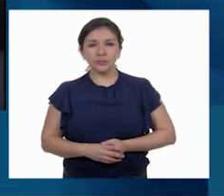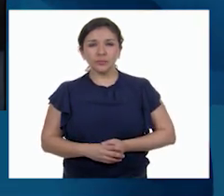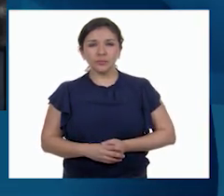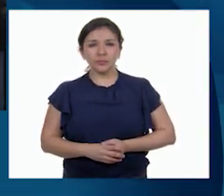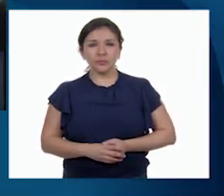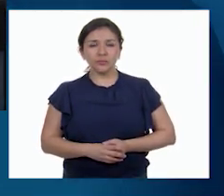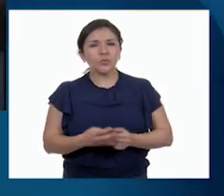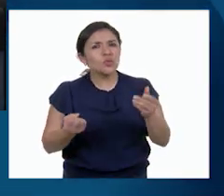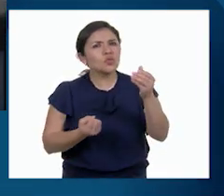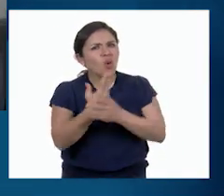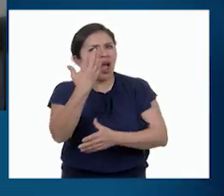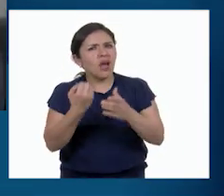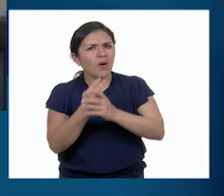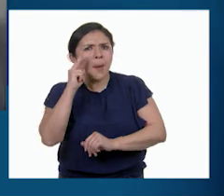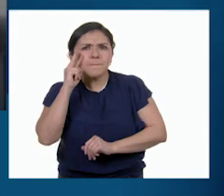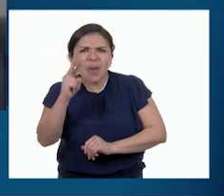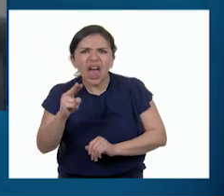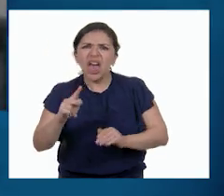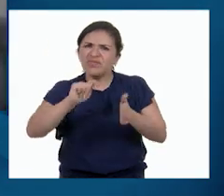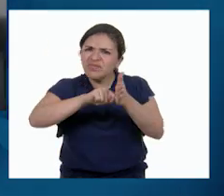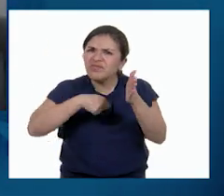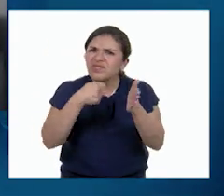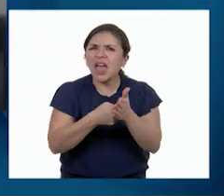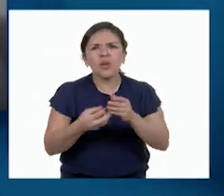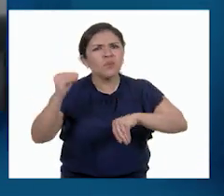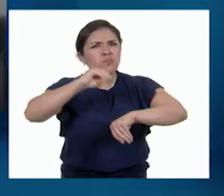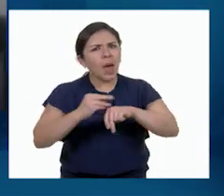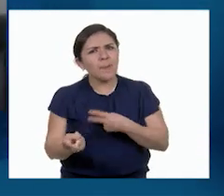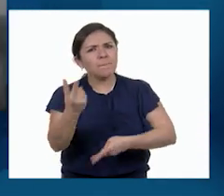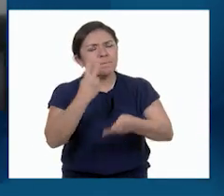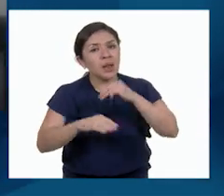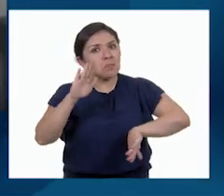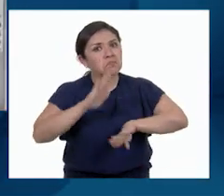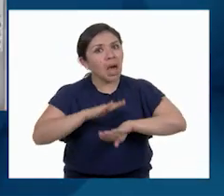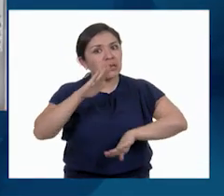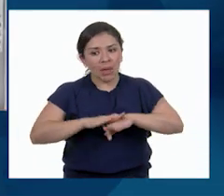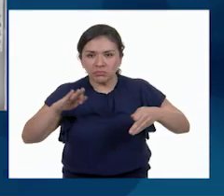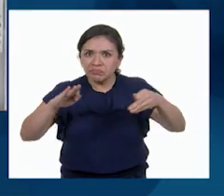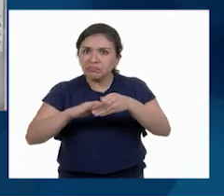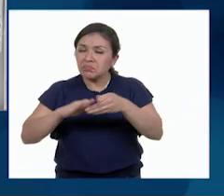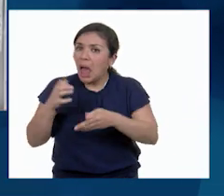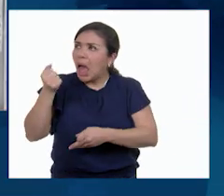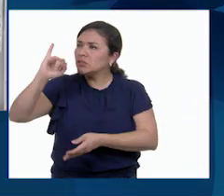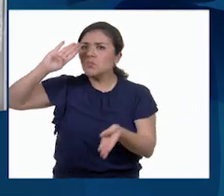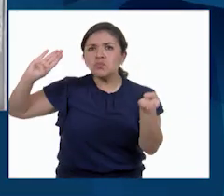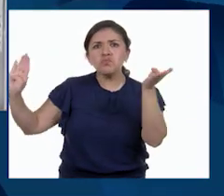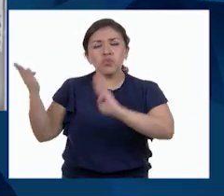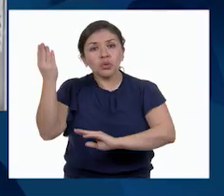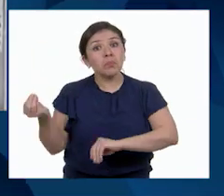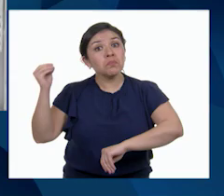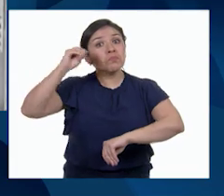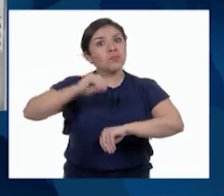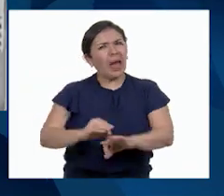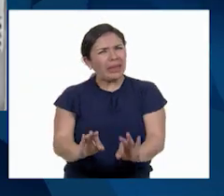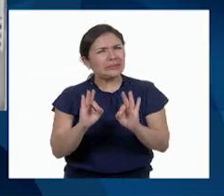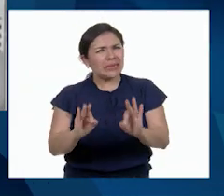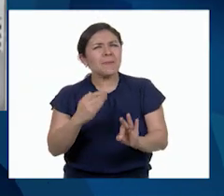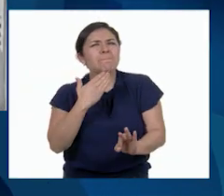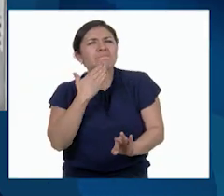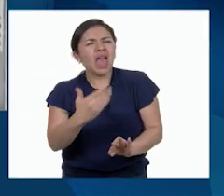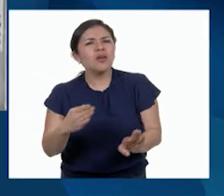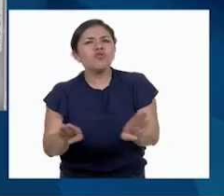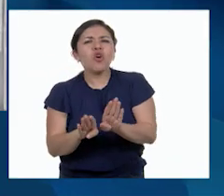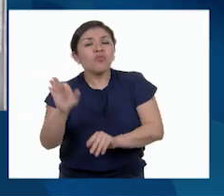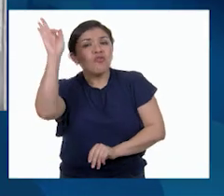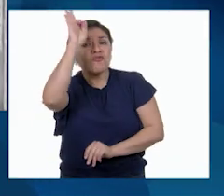Las invenciones y los avances técnicos que se sucedían incontenibles a escala mundial se integraban perfectamente